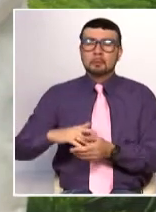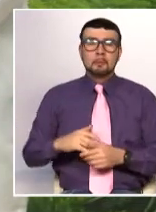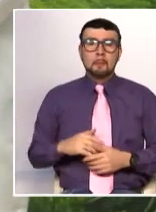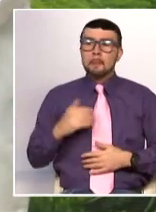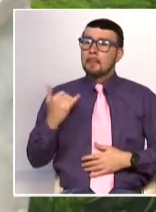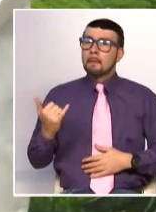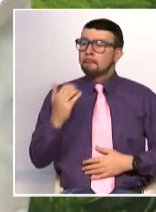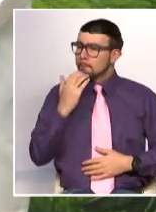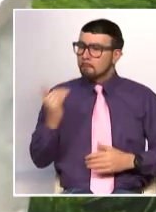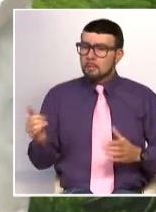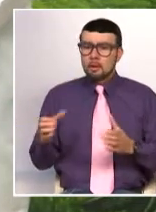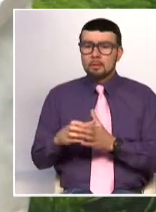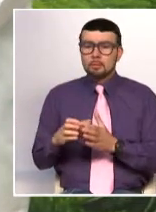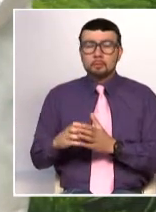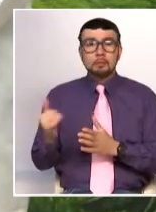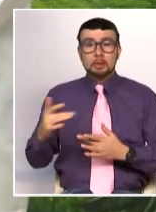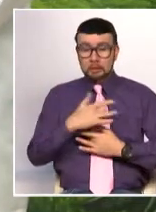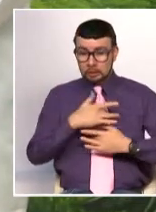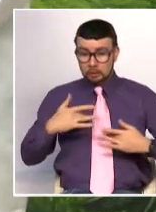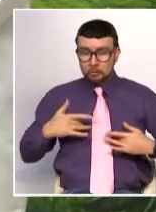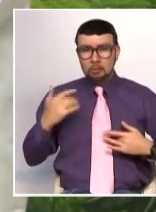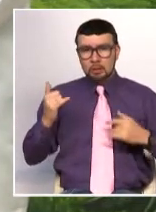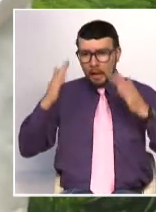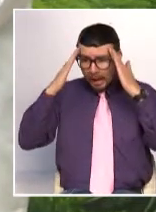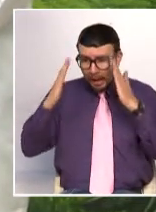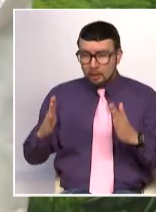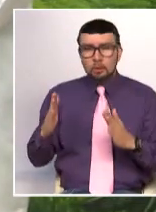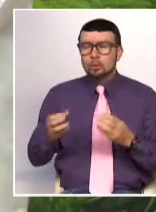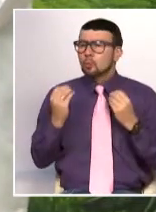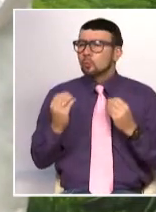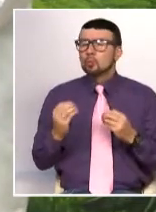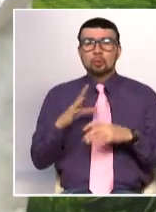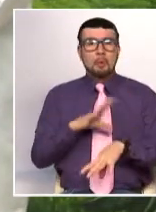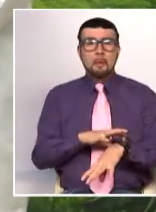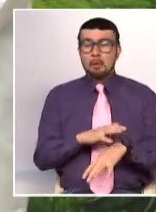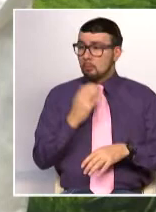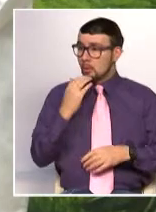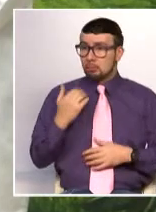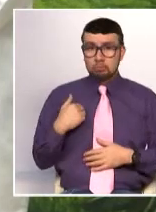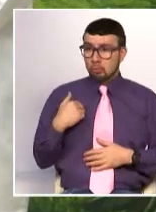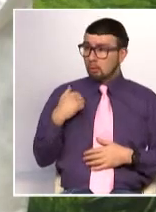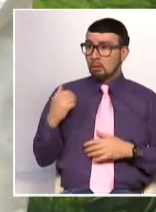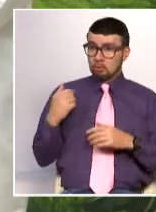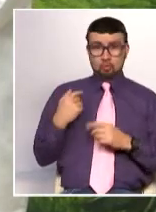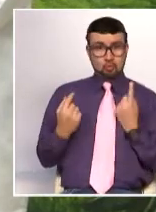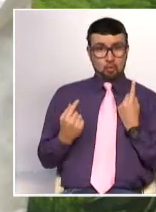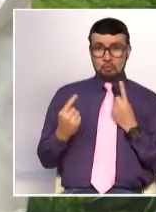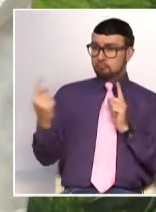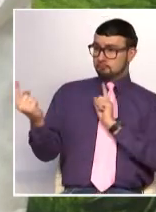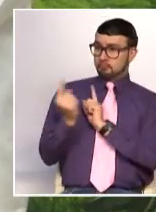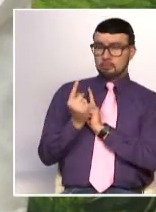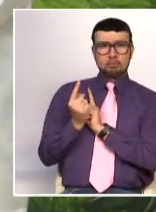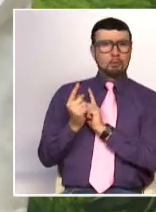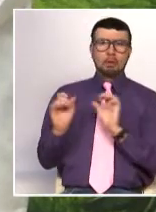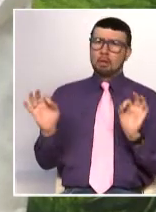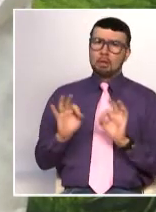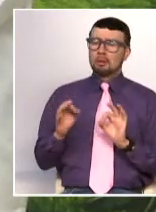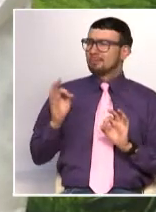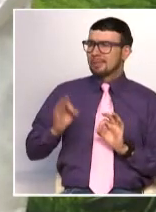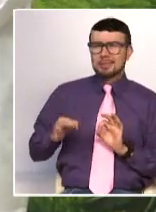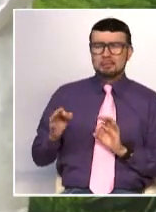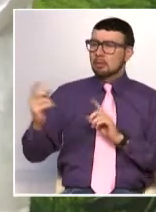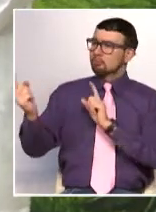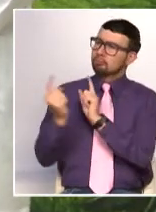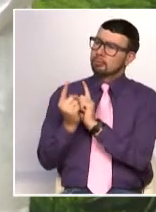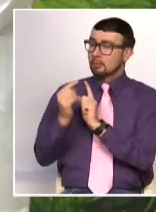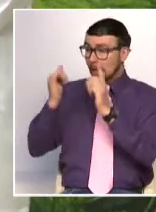nuestros parques de la salud son atendidos por varios médicos personalmente ya no atiendo consultas siempre lo atendemos en conjunto y analizamos el